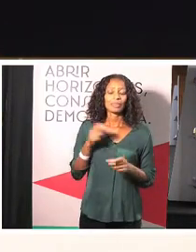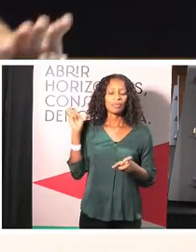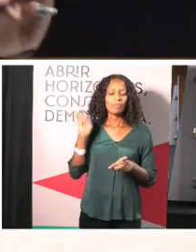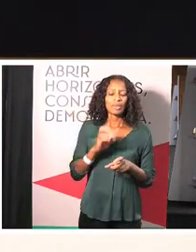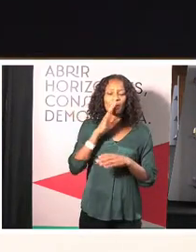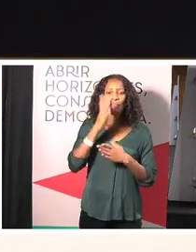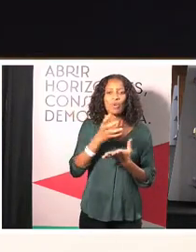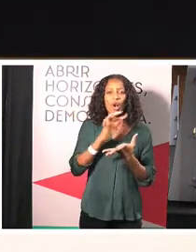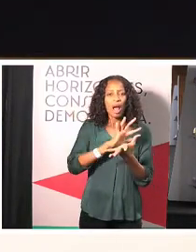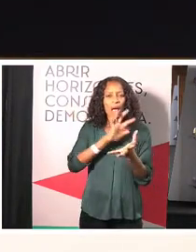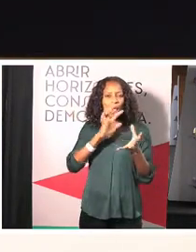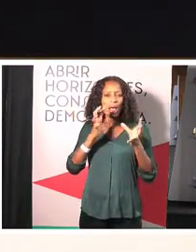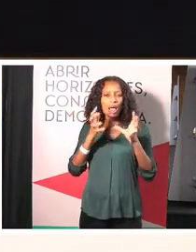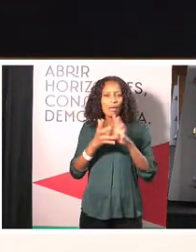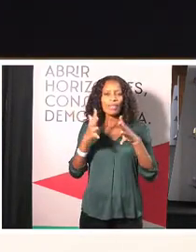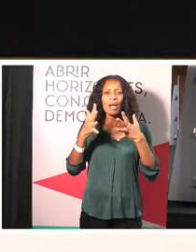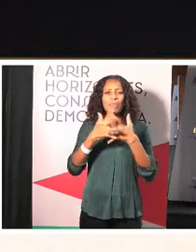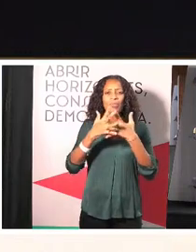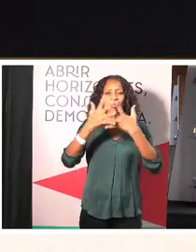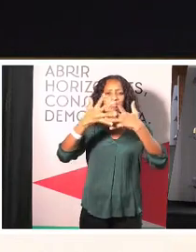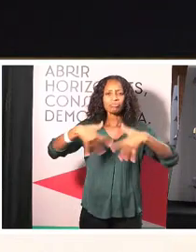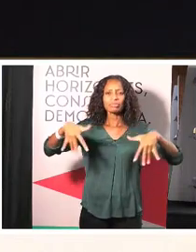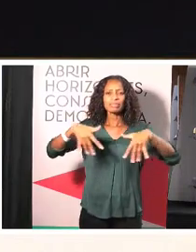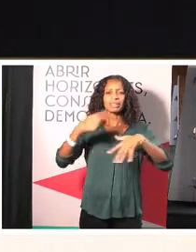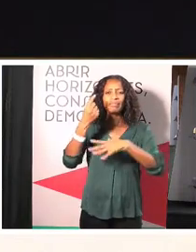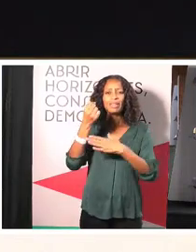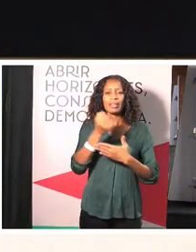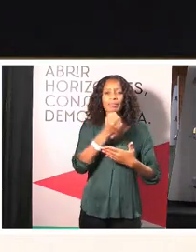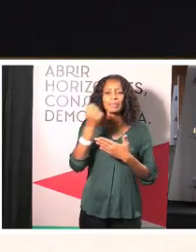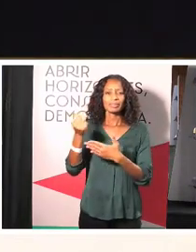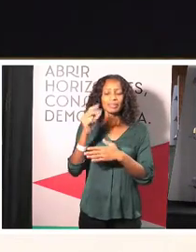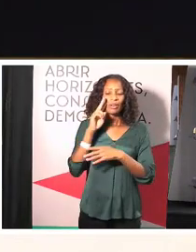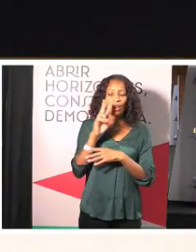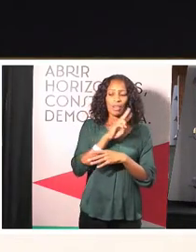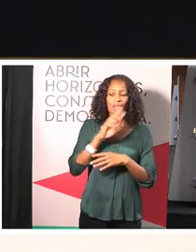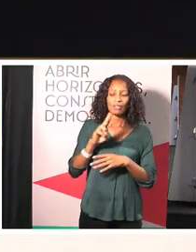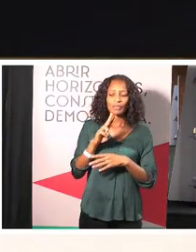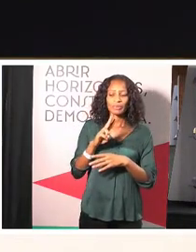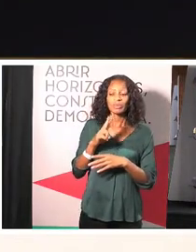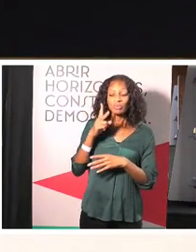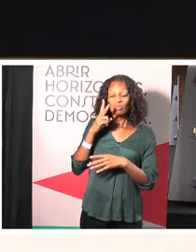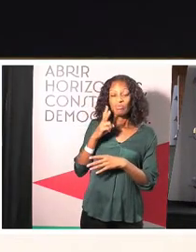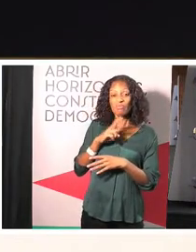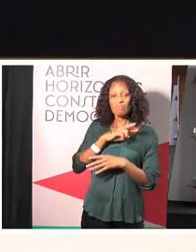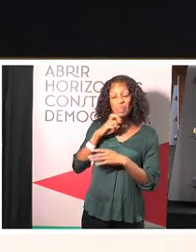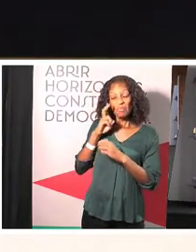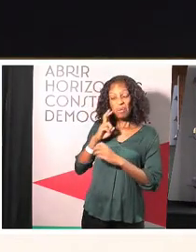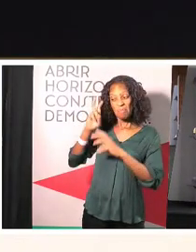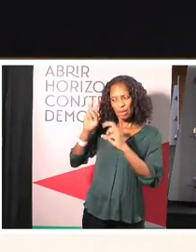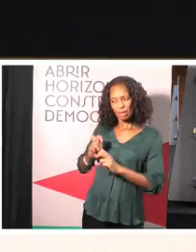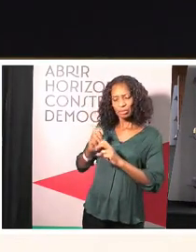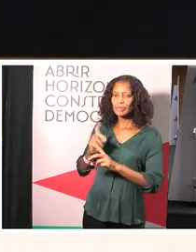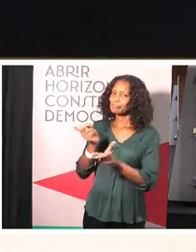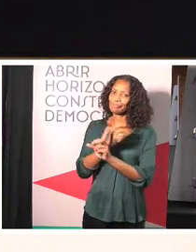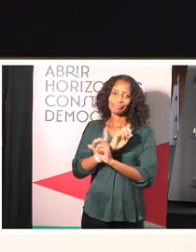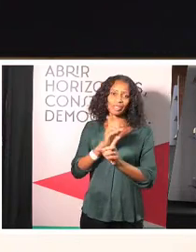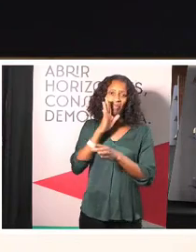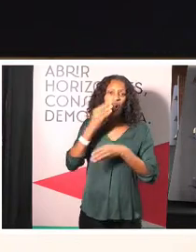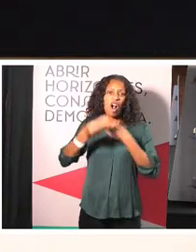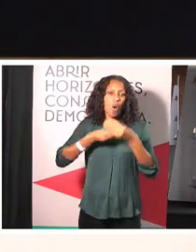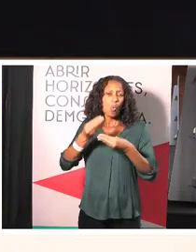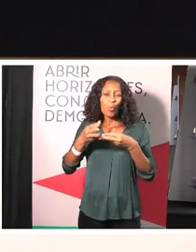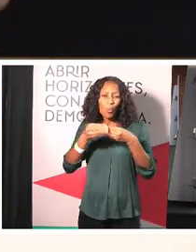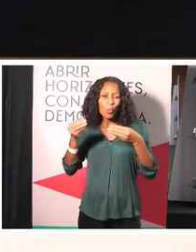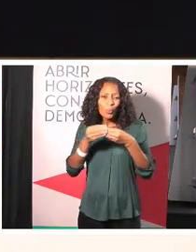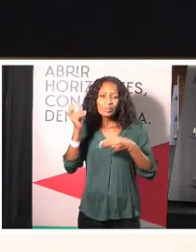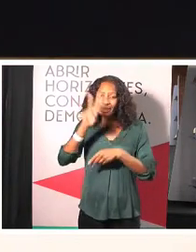una transición en la infraestructura del capitalismo. No lo vemos como legítimo porque no lo vemos como útil. No tiene esa capacidad de cambios